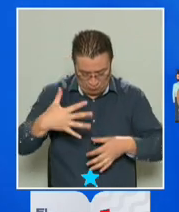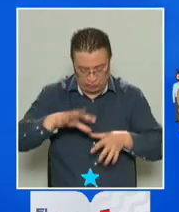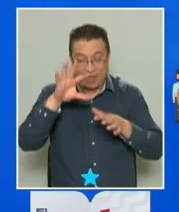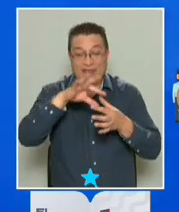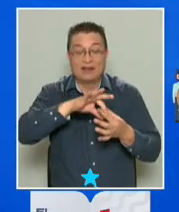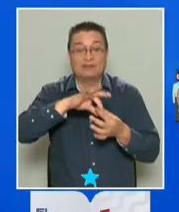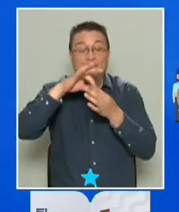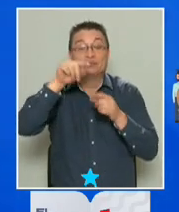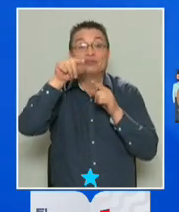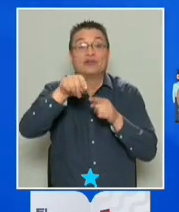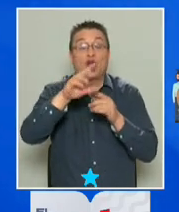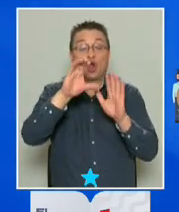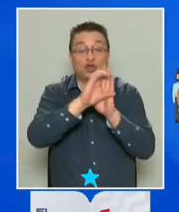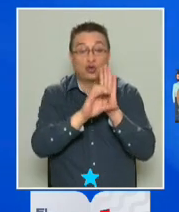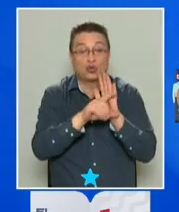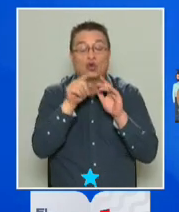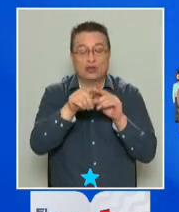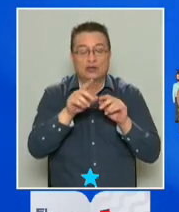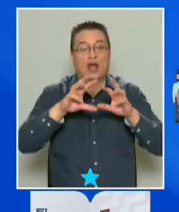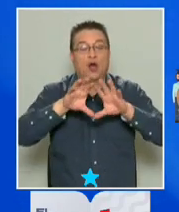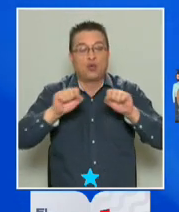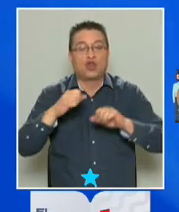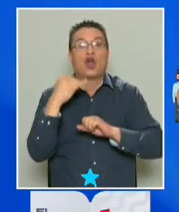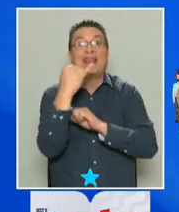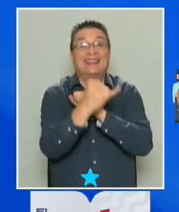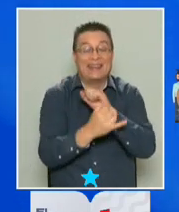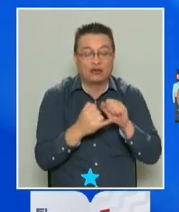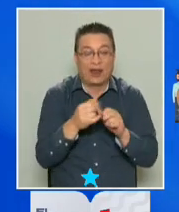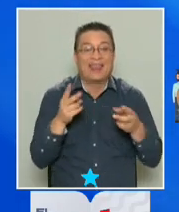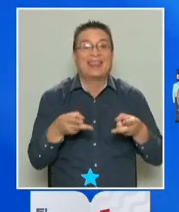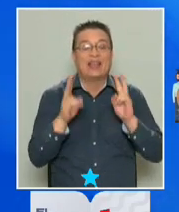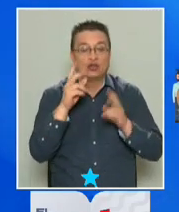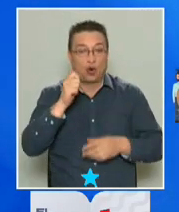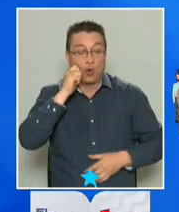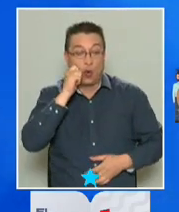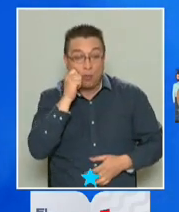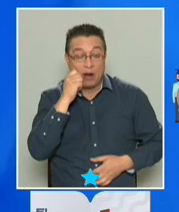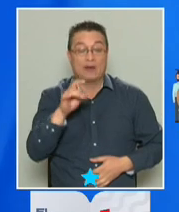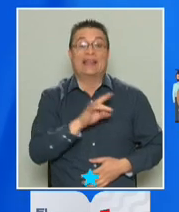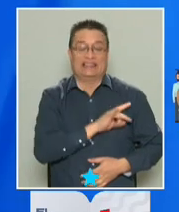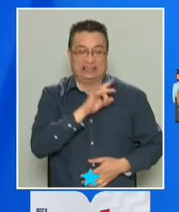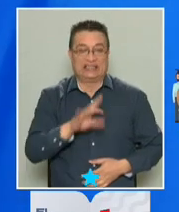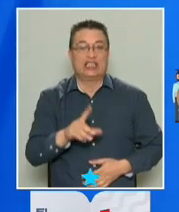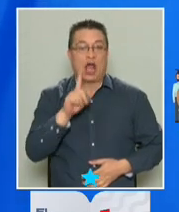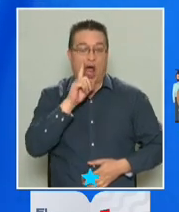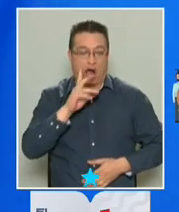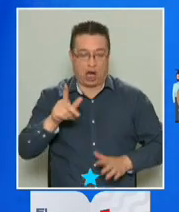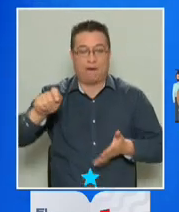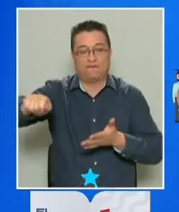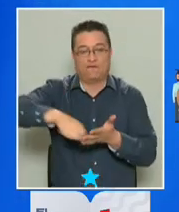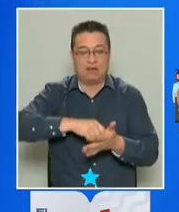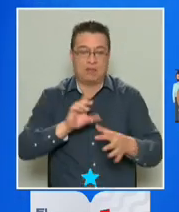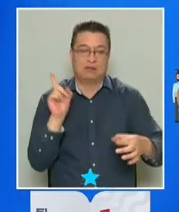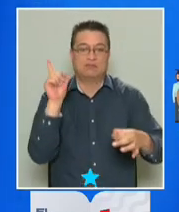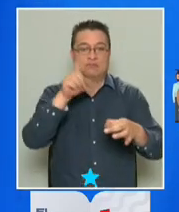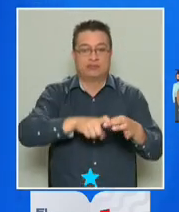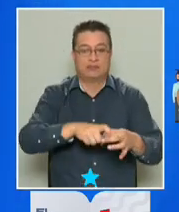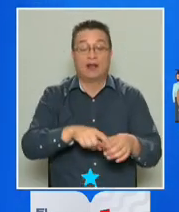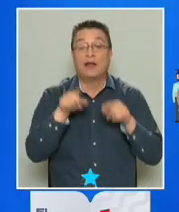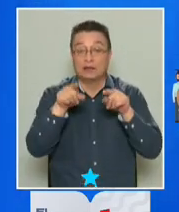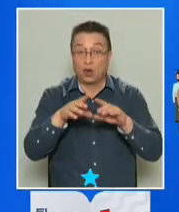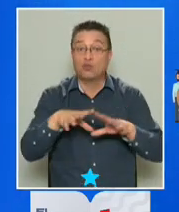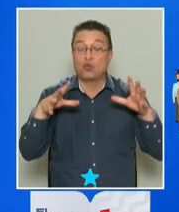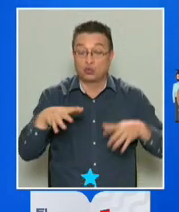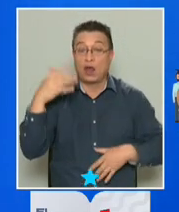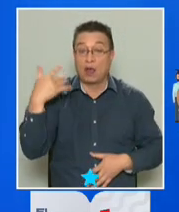tratada e instrumentos internacionales sobre derechos humanos de los que chile es parte ojo que esto es bien relevante y ahí